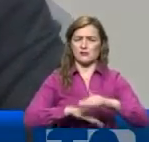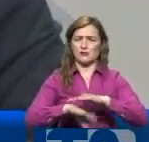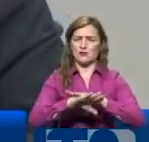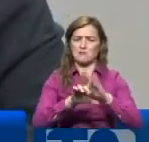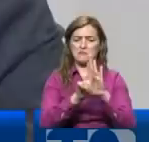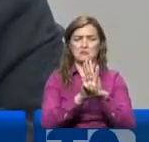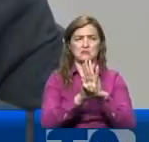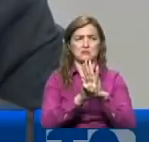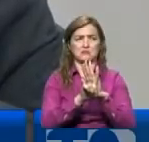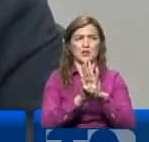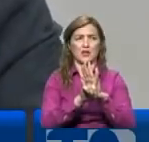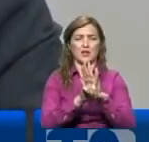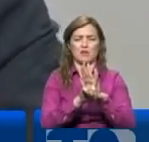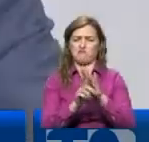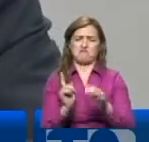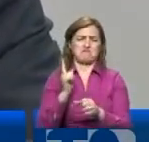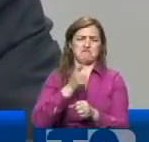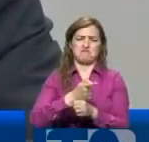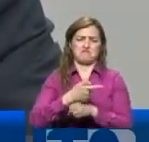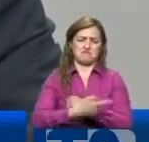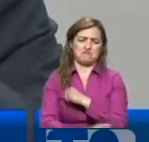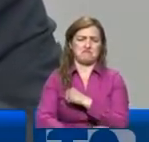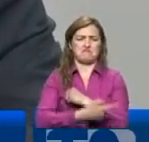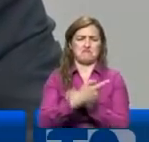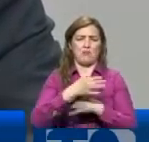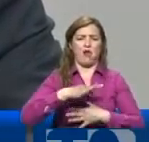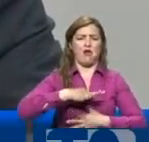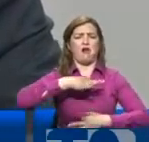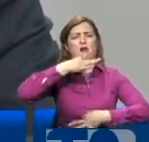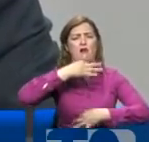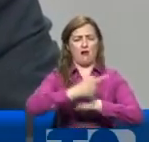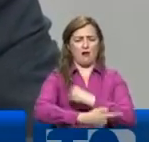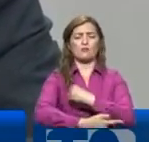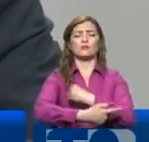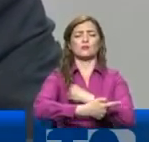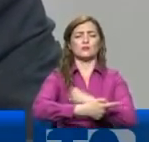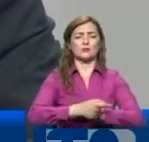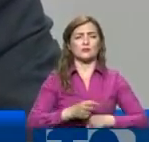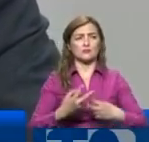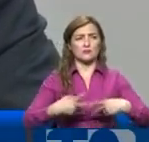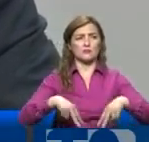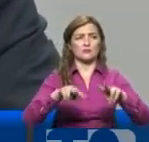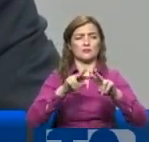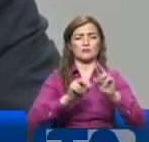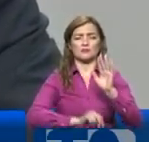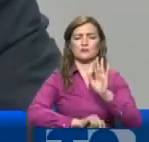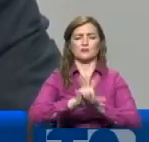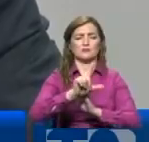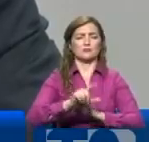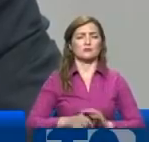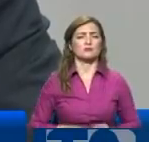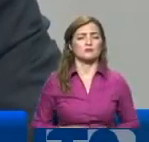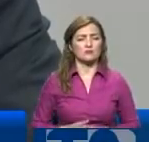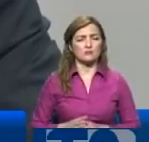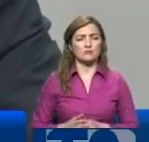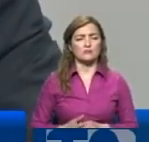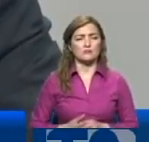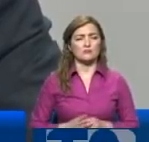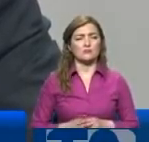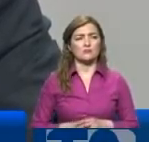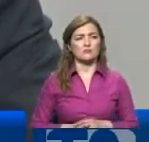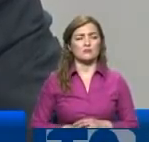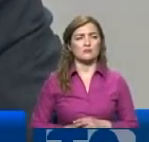legales. Hemos dispuesto también sanciones de tipo civil, como menciono, por montos sumamente elevados. Y